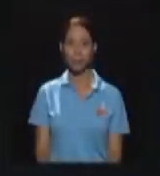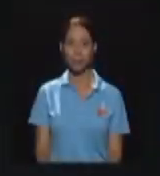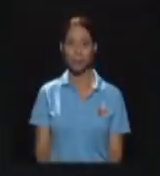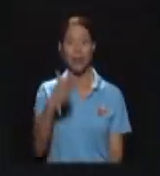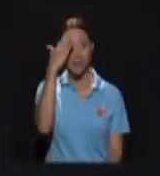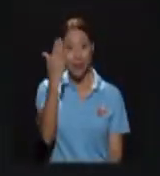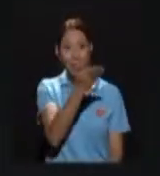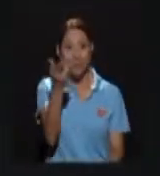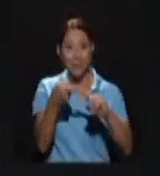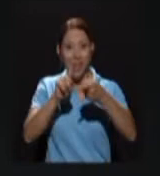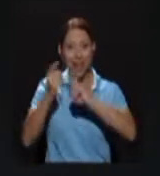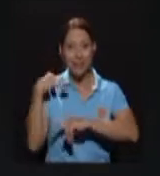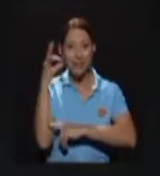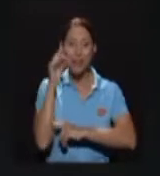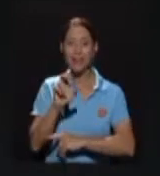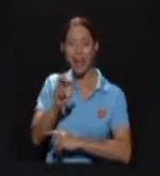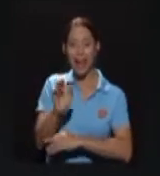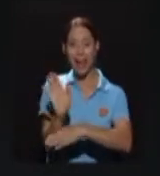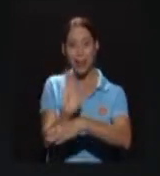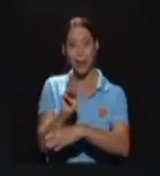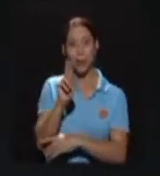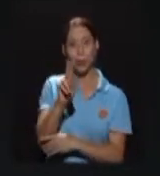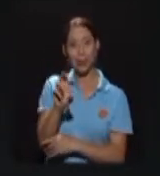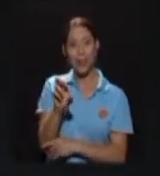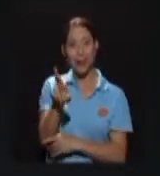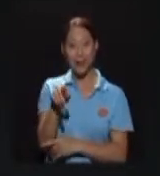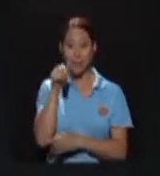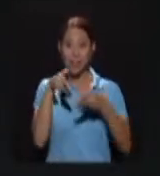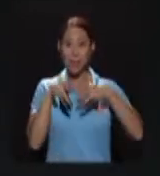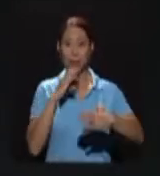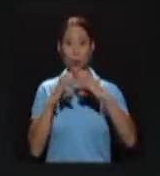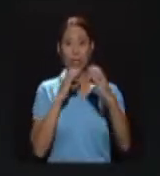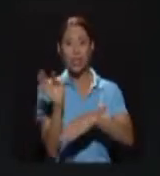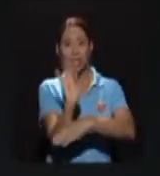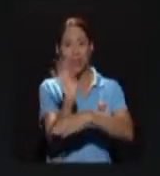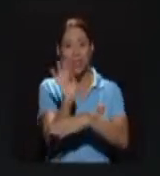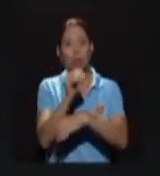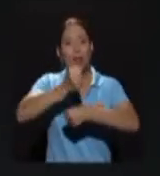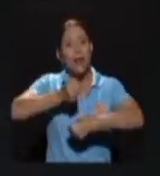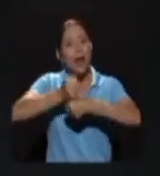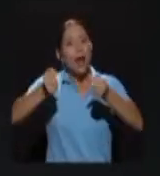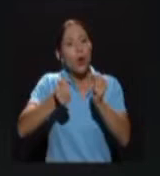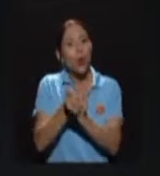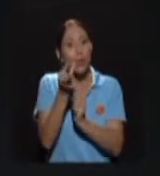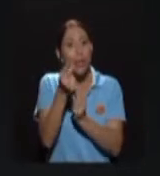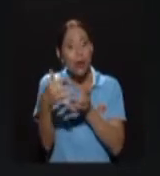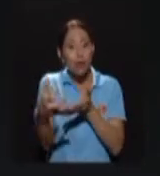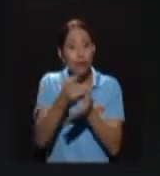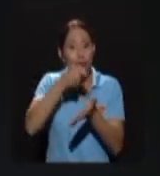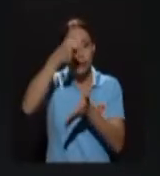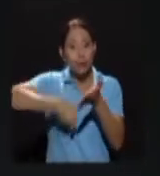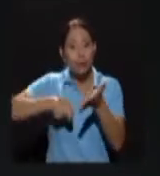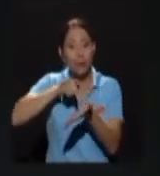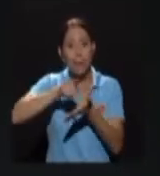Los saludamos, amigas y amigos de Canal UCR, este medio televisivo que se paga con los impuestos que tributan los habitantes de